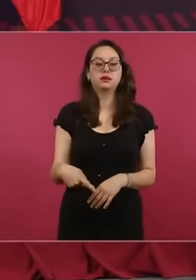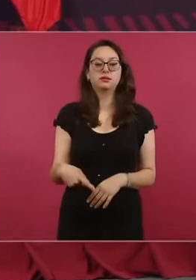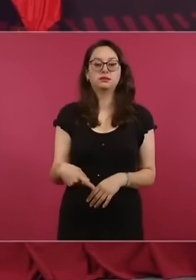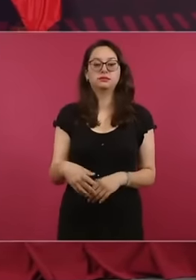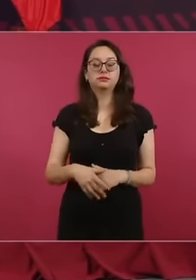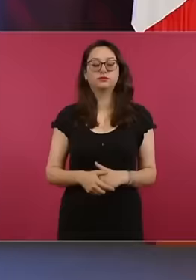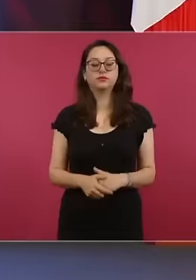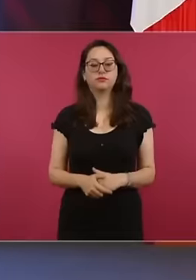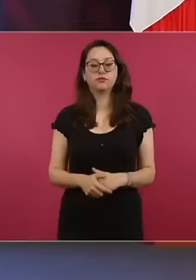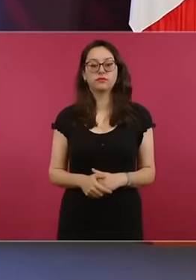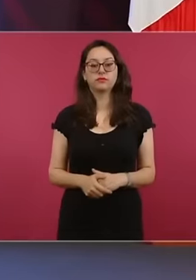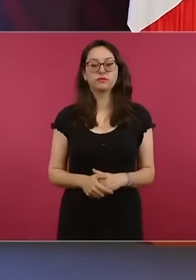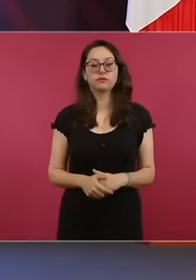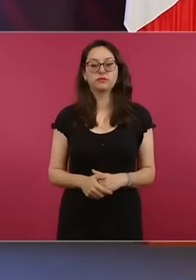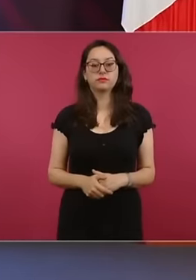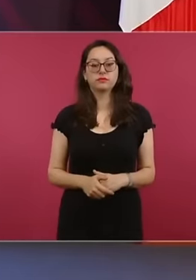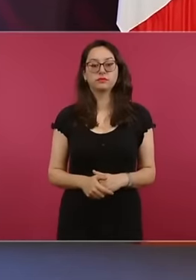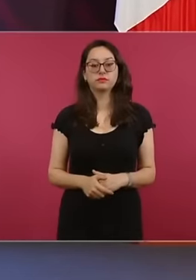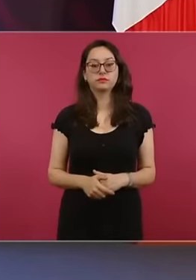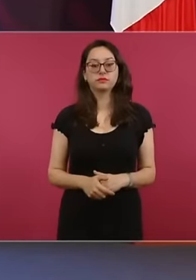aquí vamos a terminar